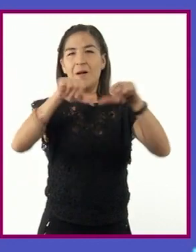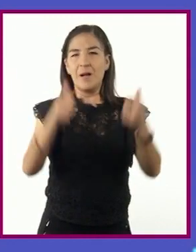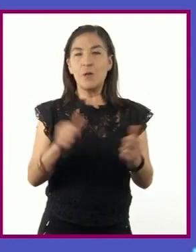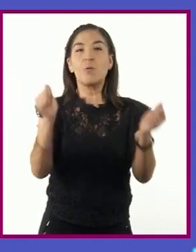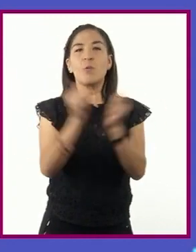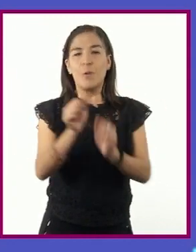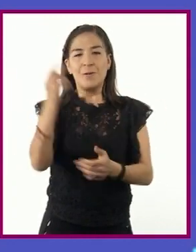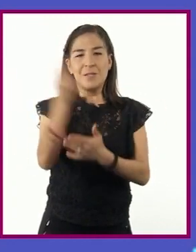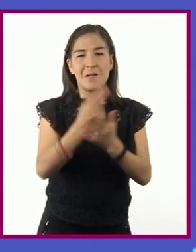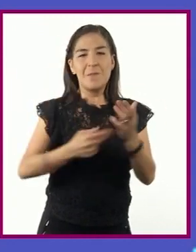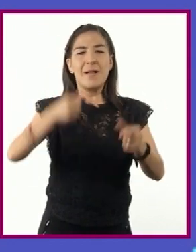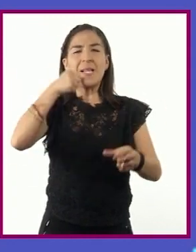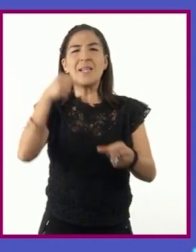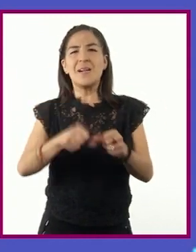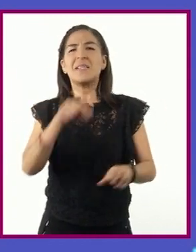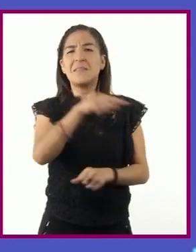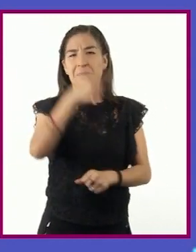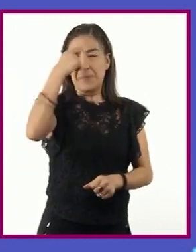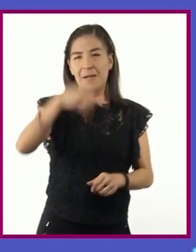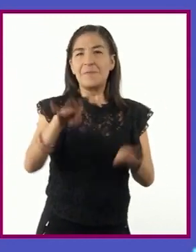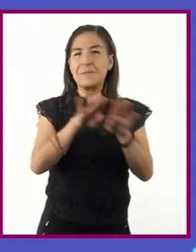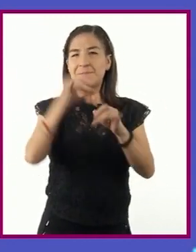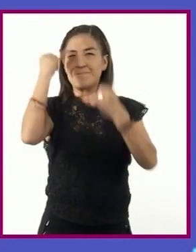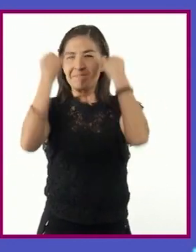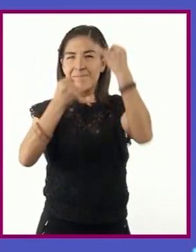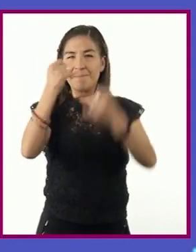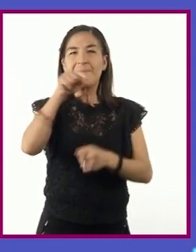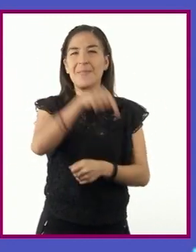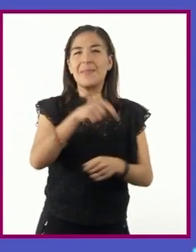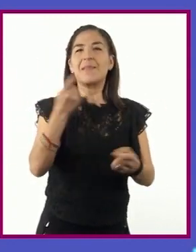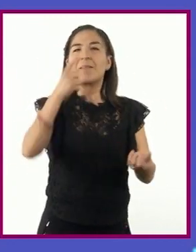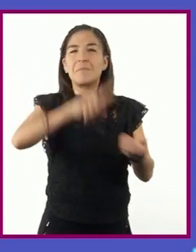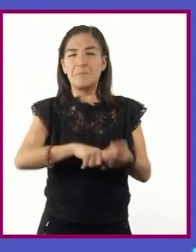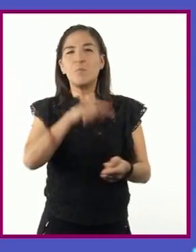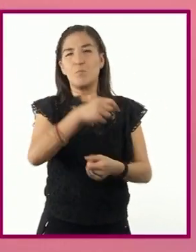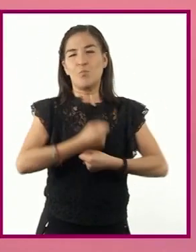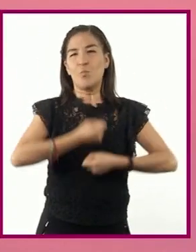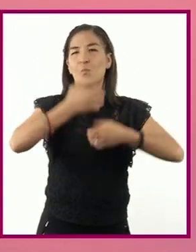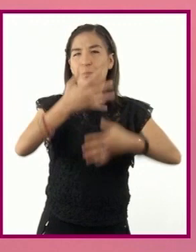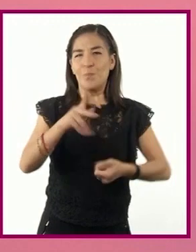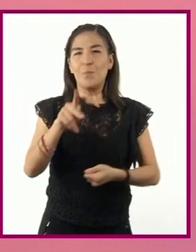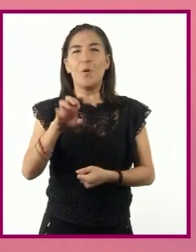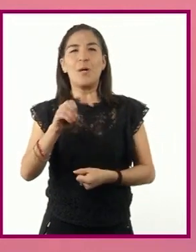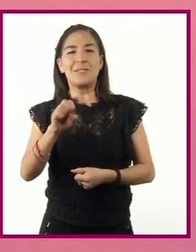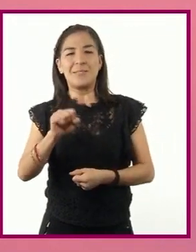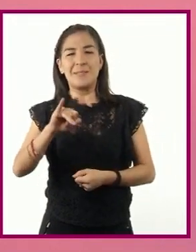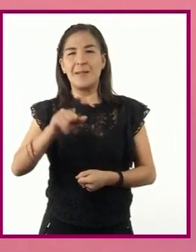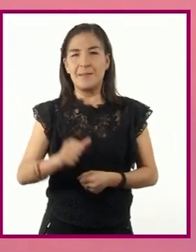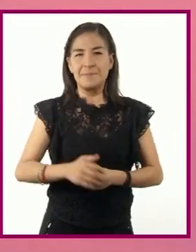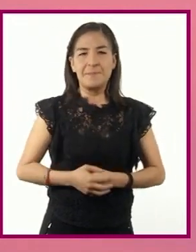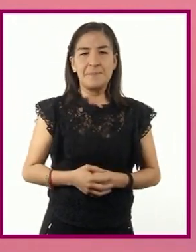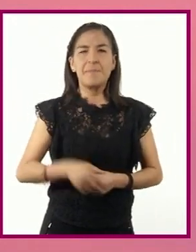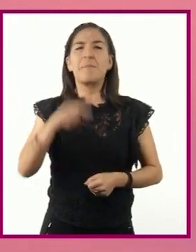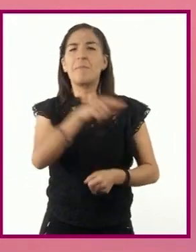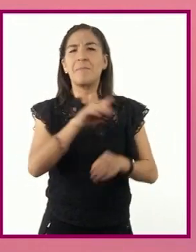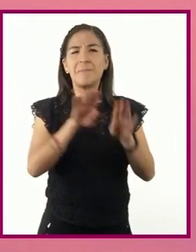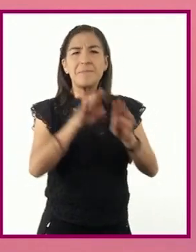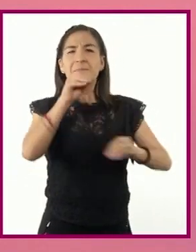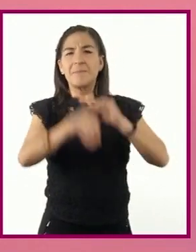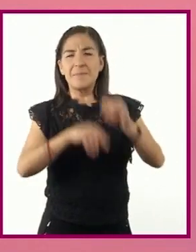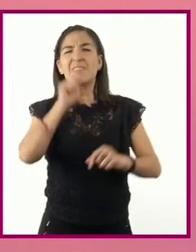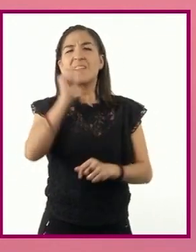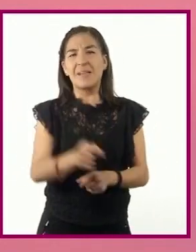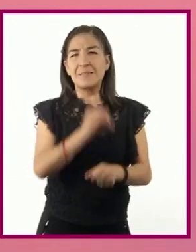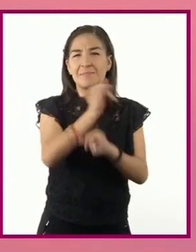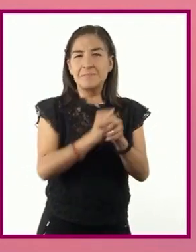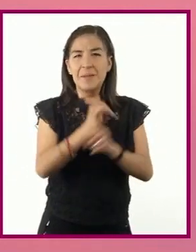las letras como parte de su creación que entran en el terreno poético. Algunas de sus colecciones retoman la